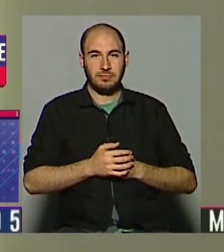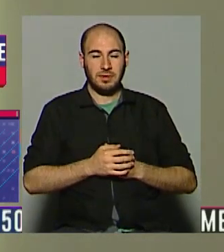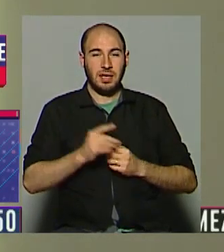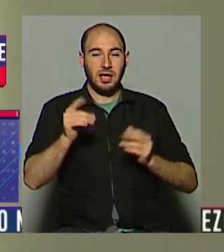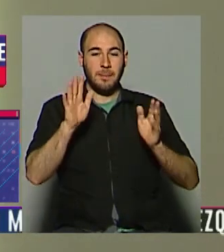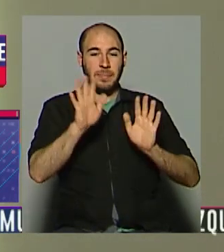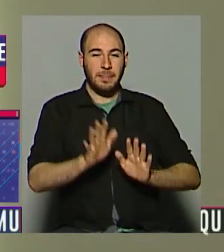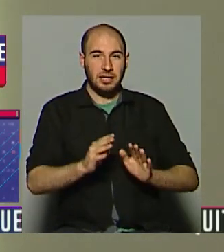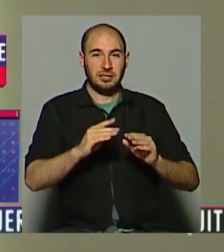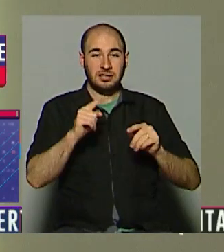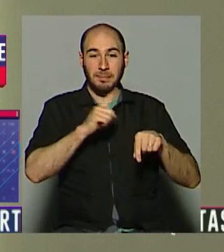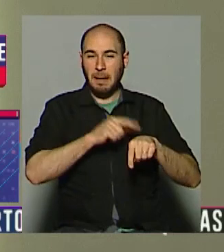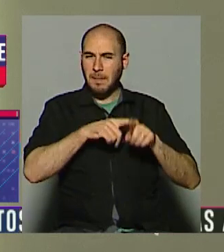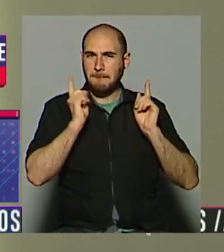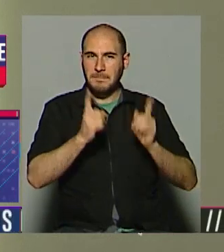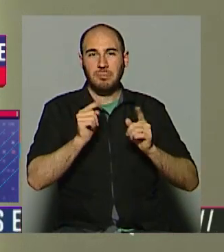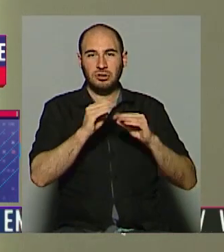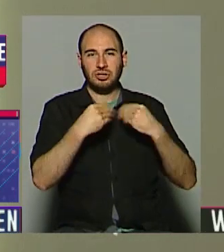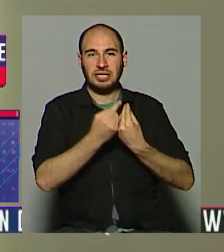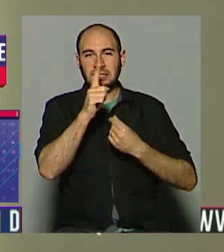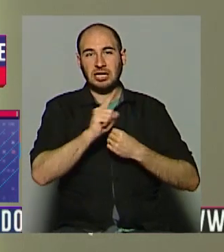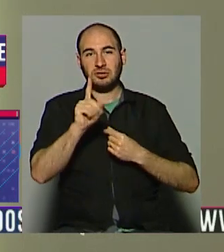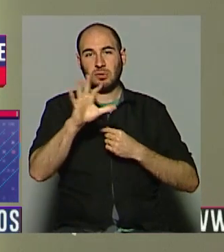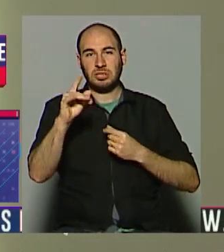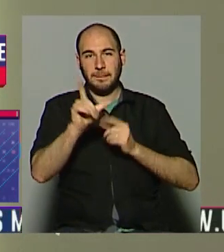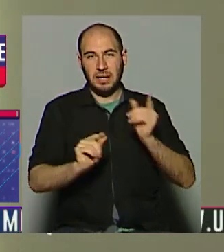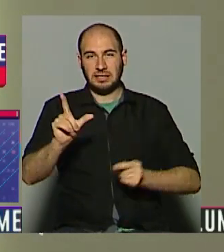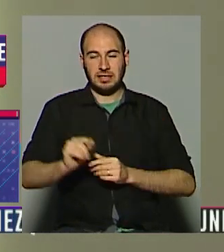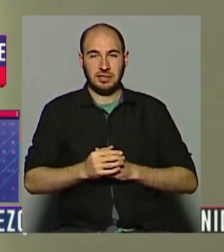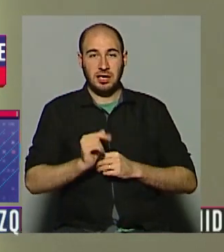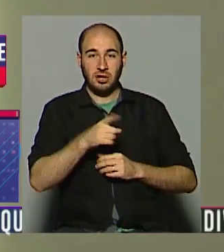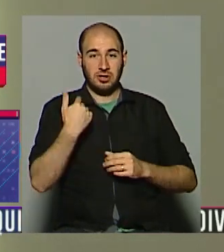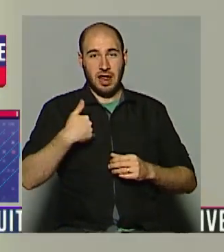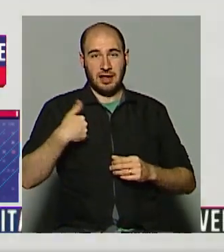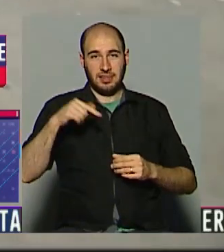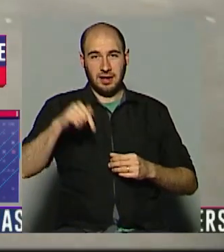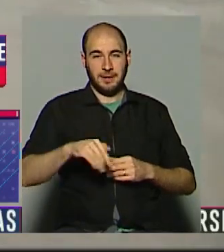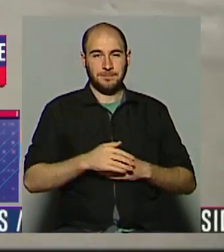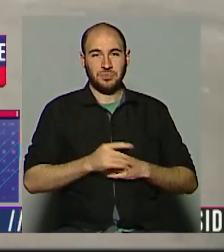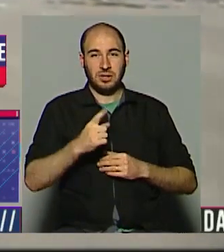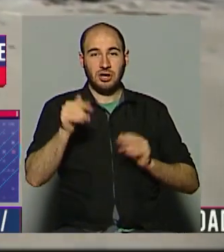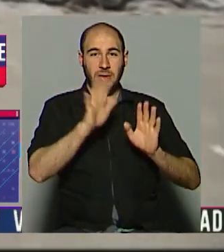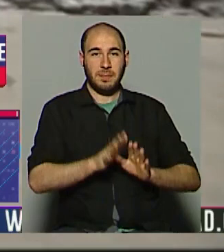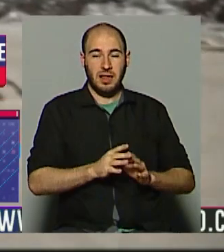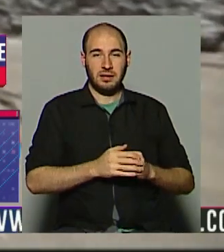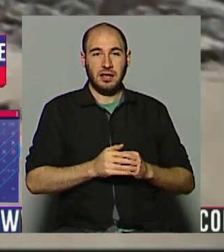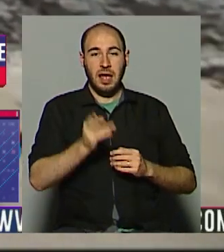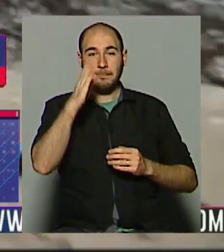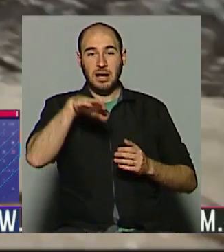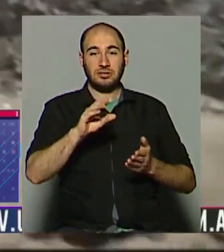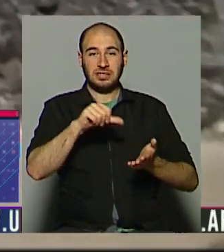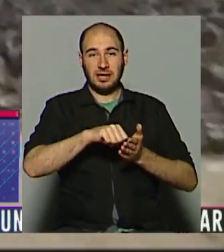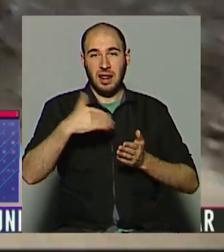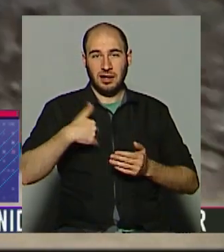organiza simultáneamente en más de 150 países. Uh-huh. Nosotros en Argentina lo organizamos a través del Banco Central